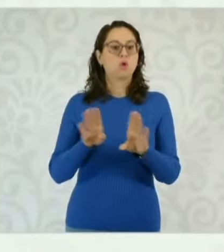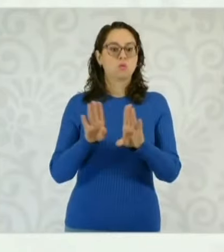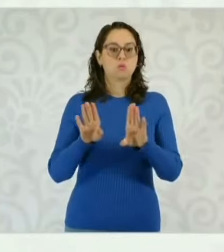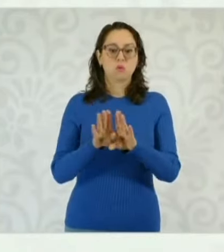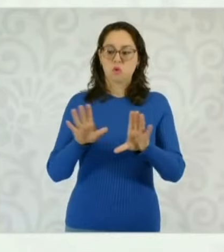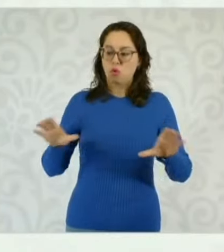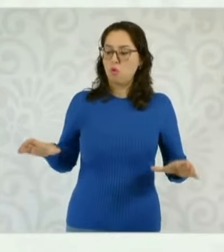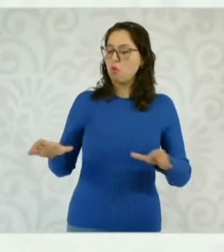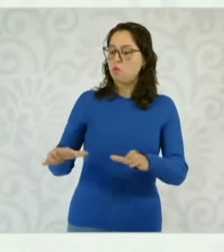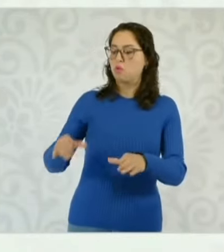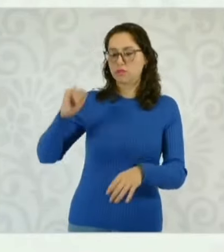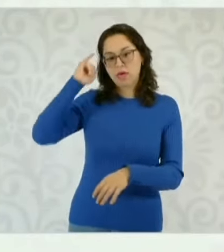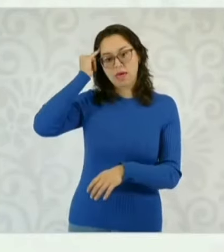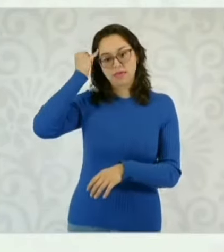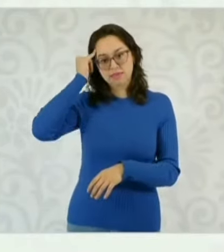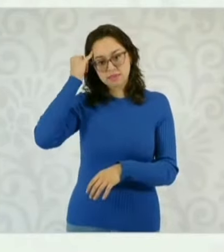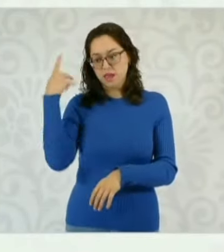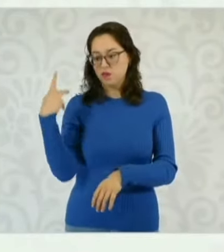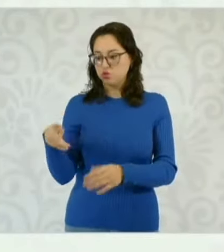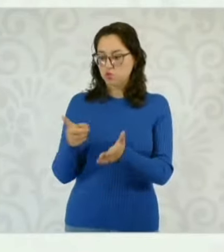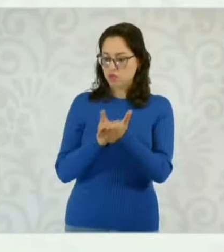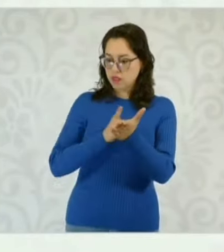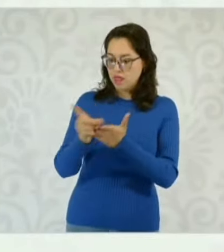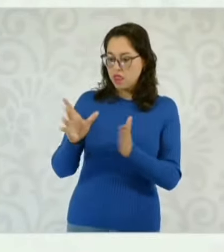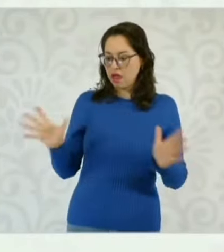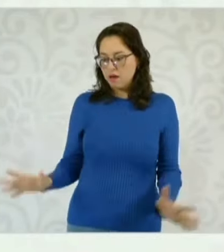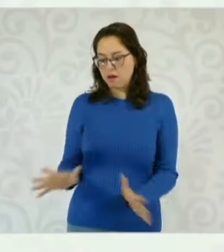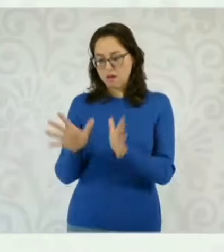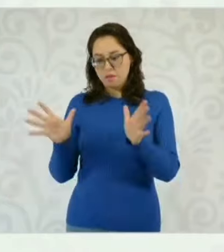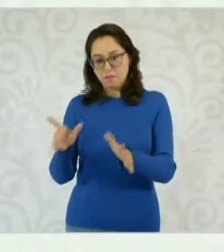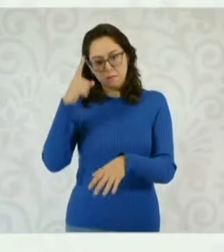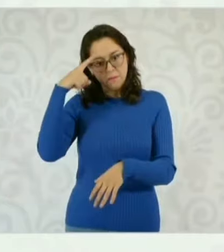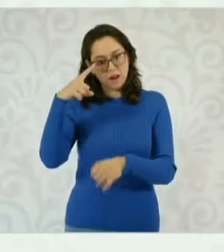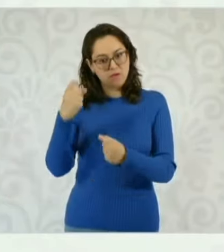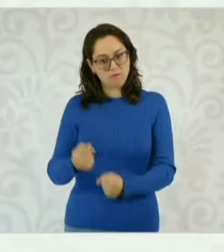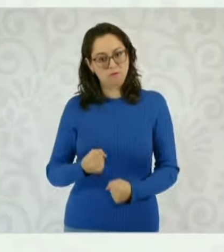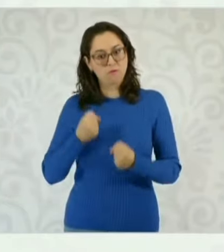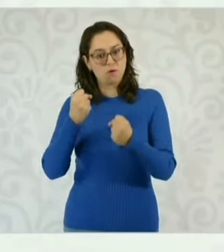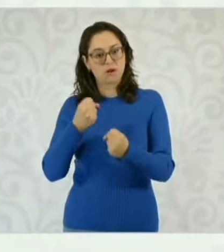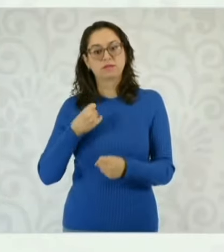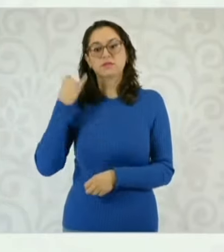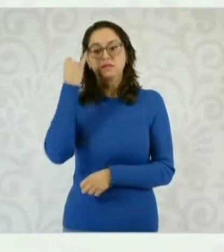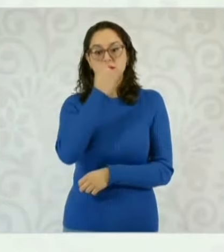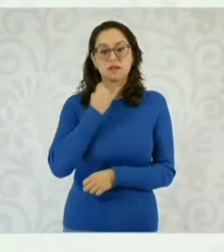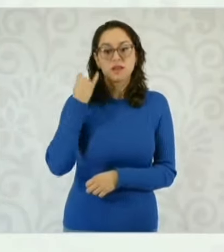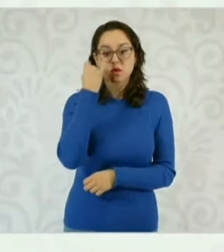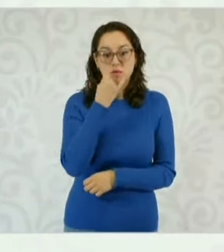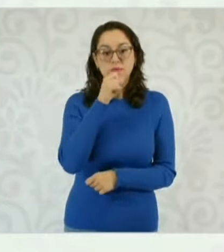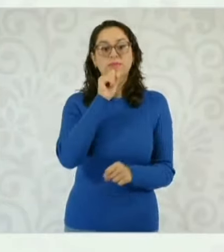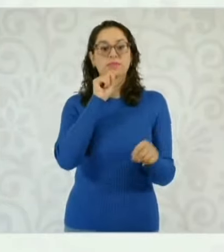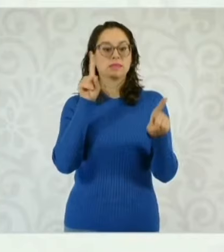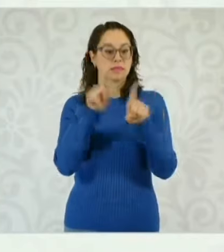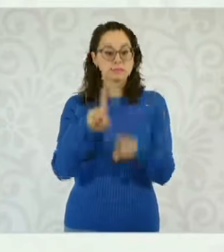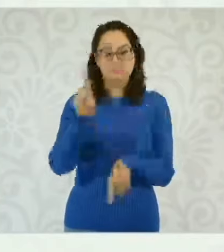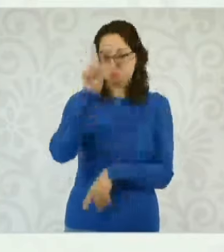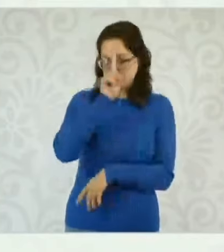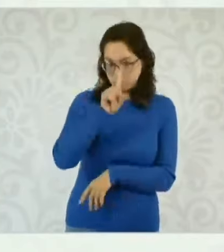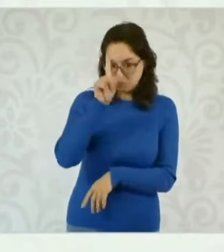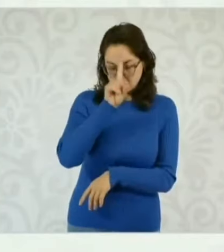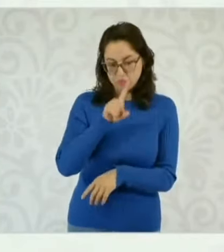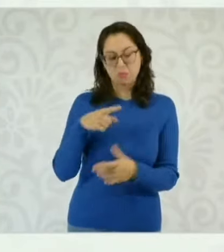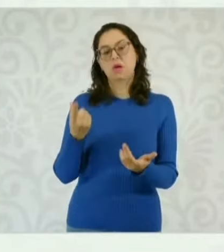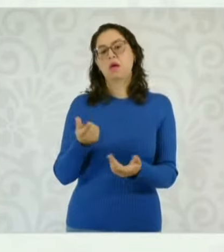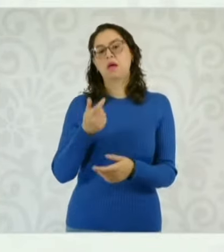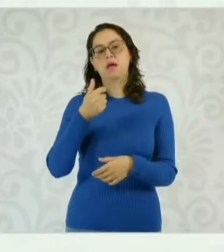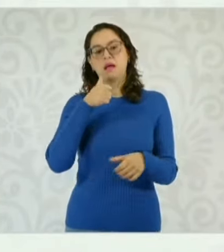pueblos indígenas, en tanto sujetos de derecho, para la revitalización y fortalecimiento de sus lenguas. Además, asesora la elaboración de